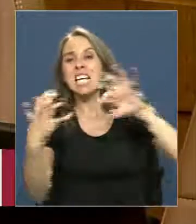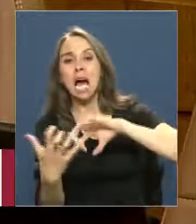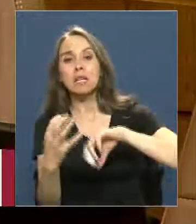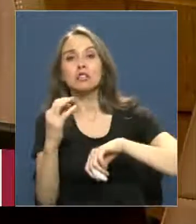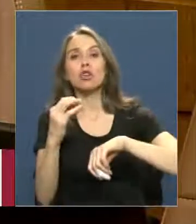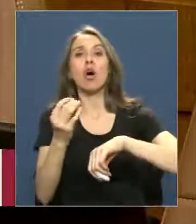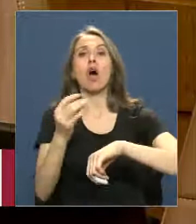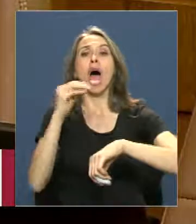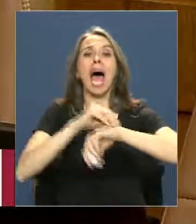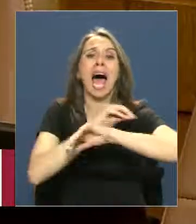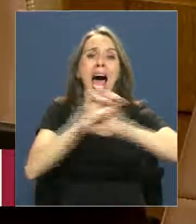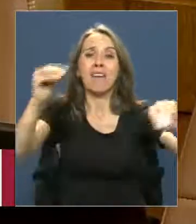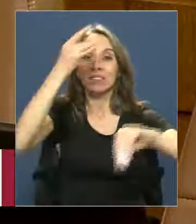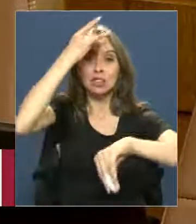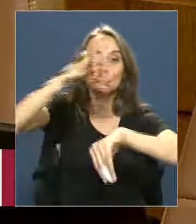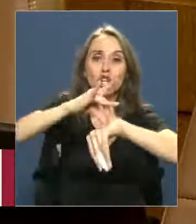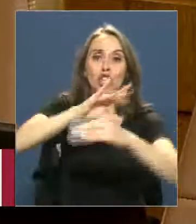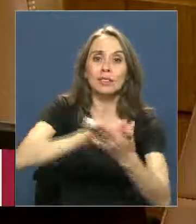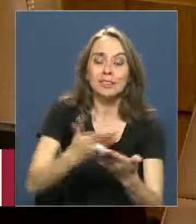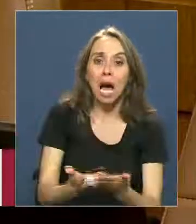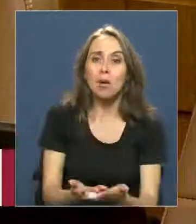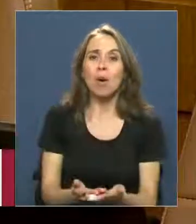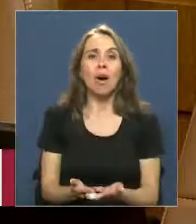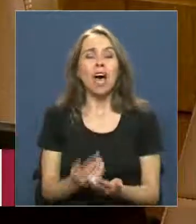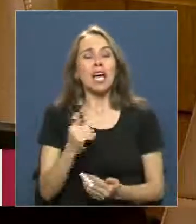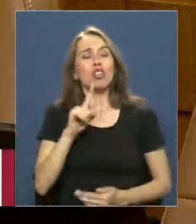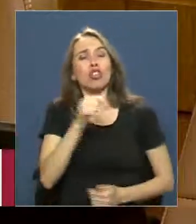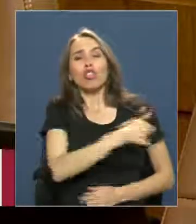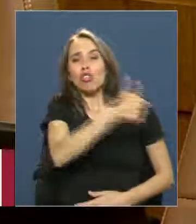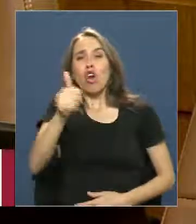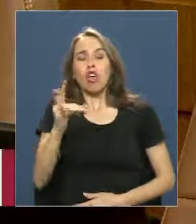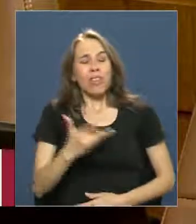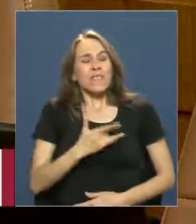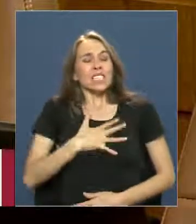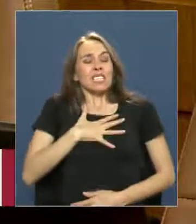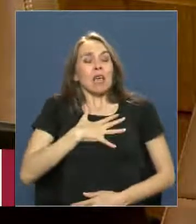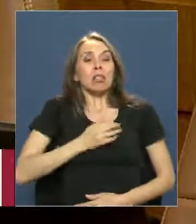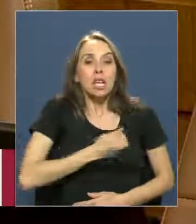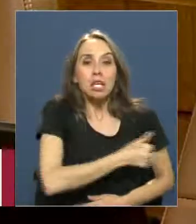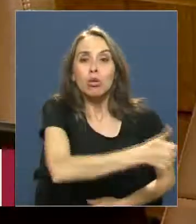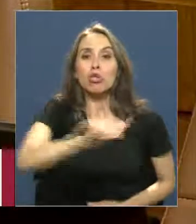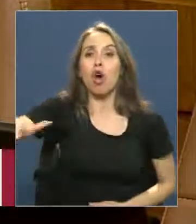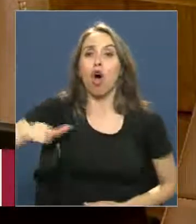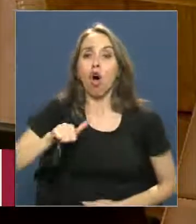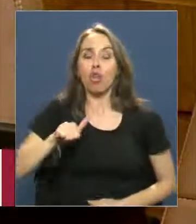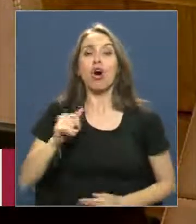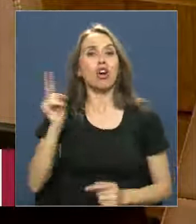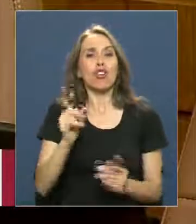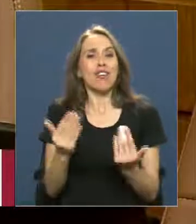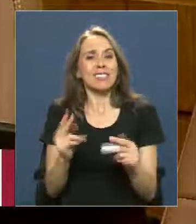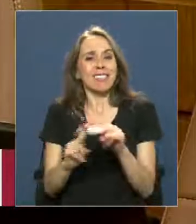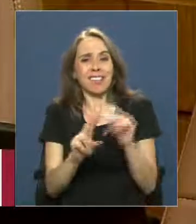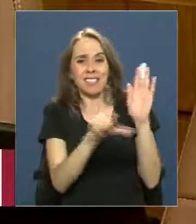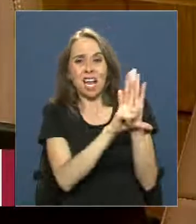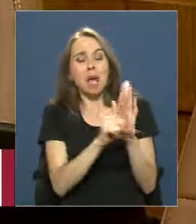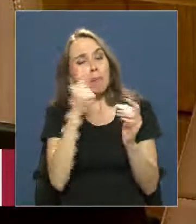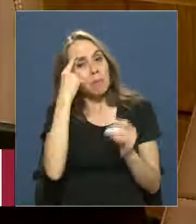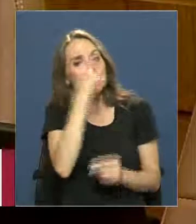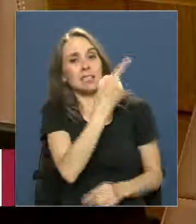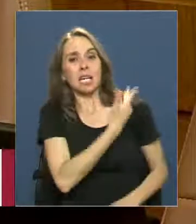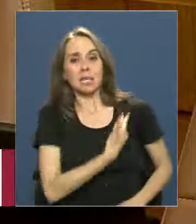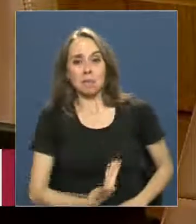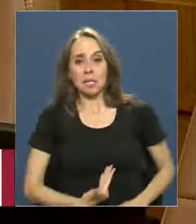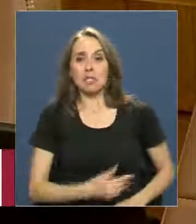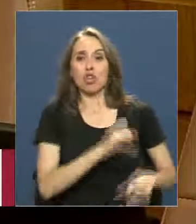el bien común. No se debería tener que legislar. Uno esperaría ya incluso que el presidente hubiera tomado las medidas necesarias para congelar los